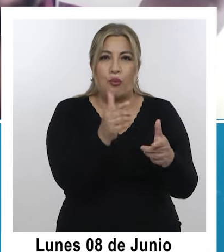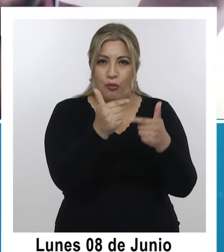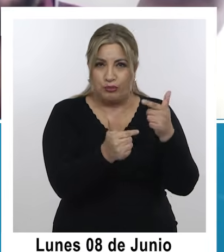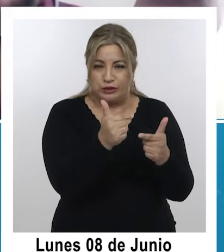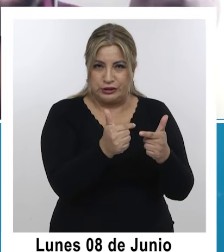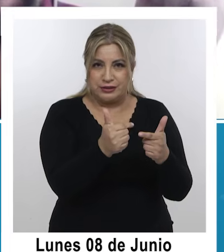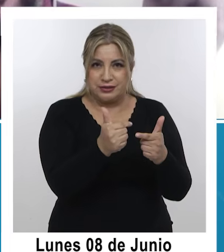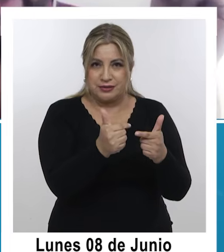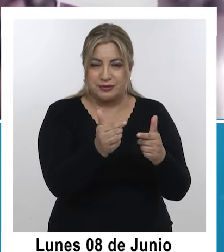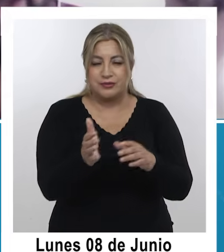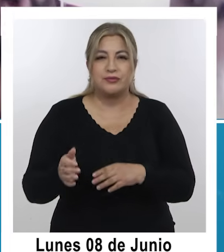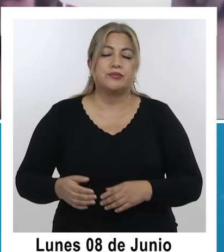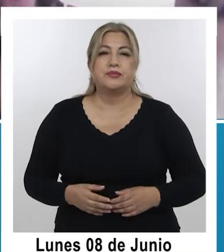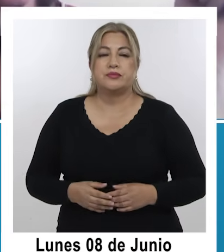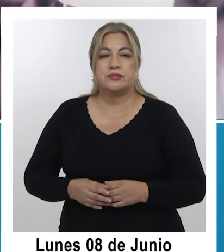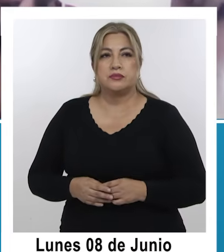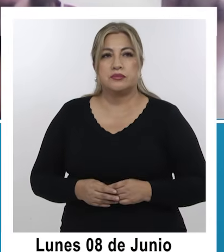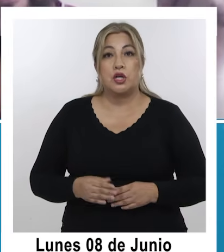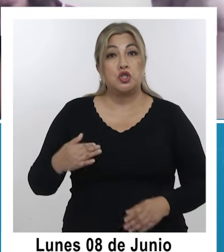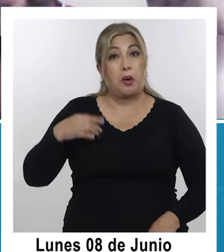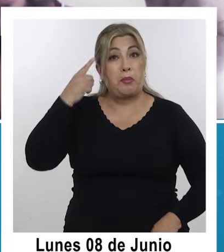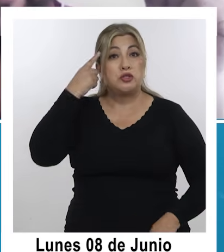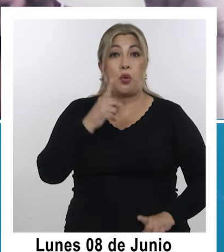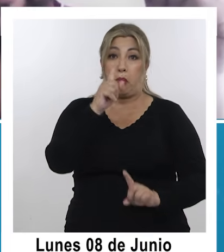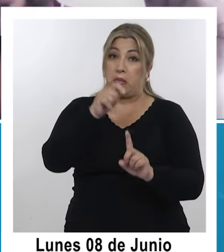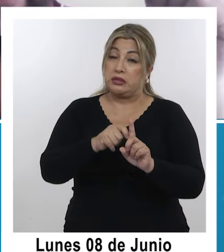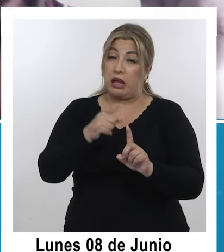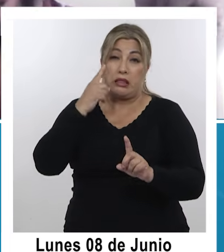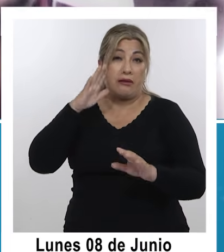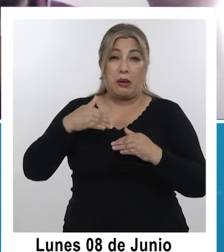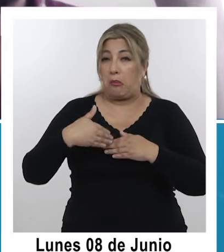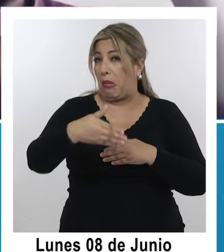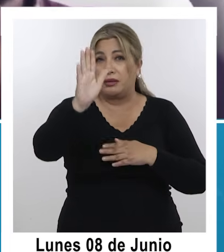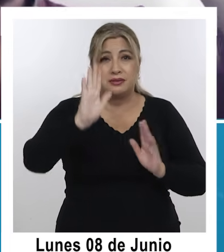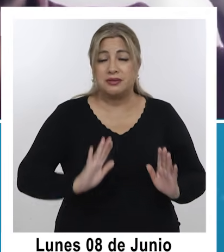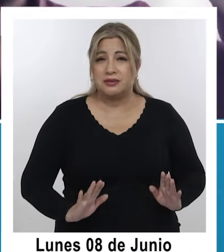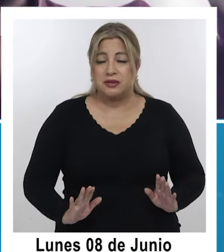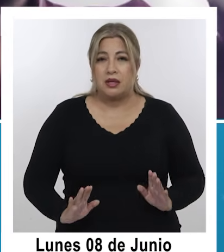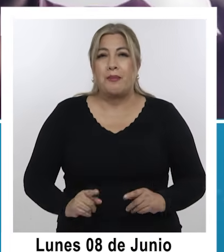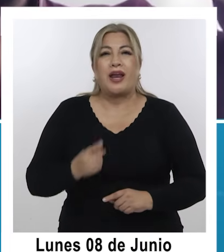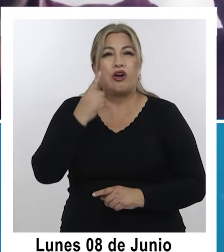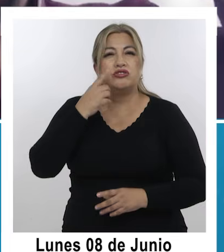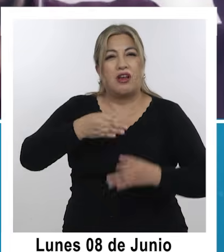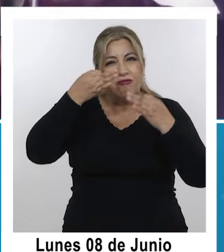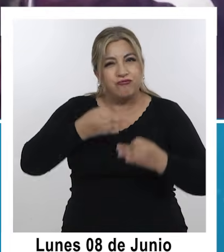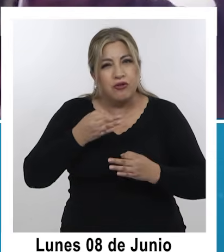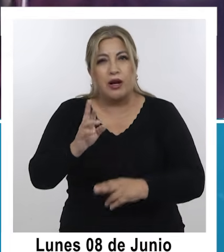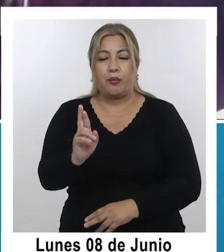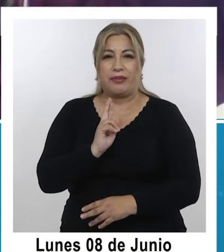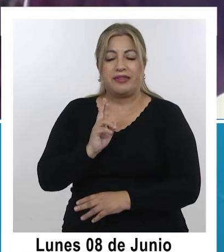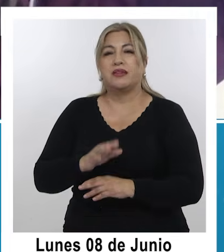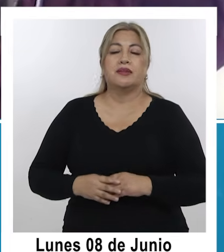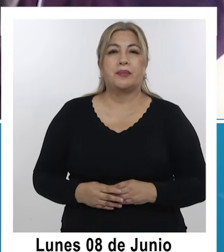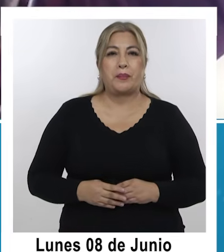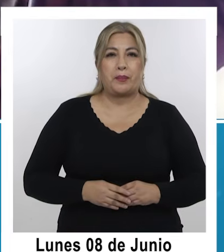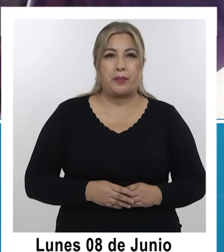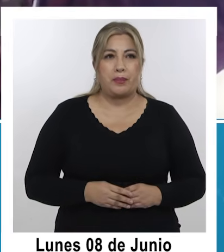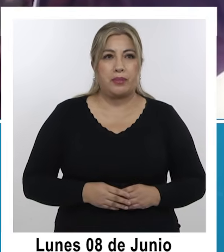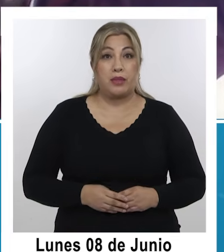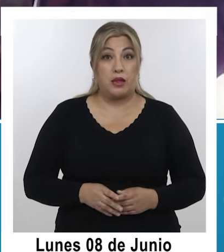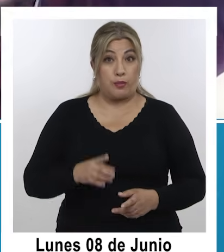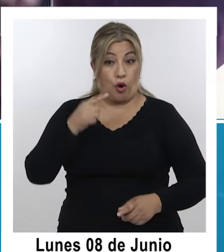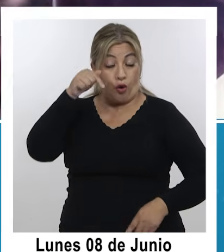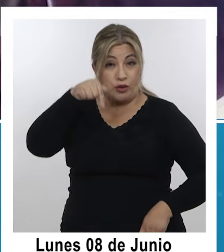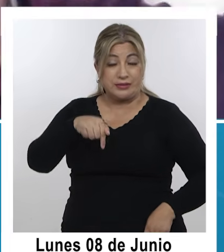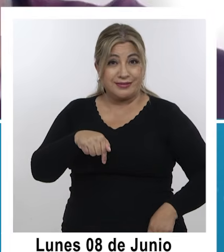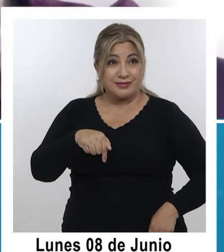agrupación política, más o Ok, menos en un mes, incluso más, ok, hasta conocer el resultado oficial. ok. Pero lo que sí,